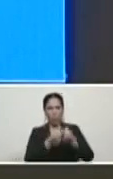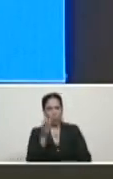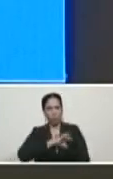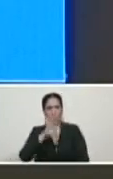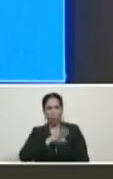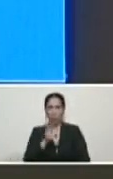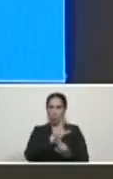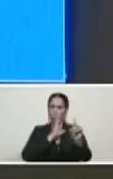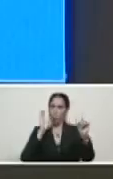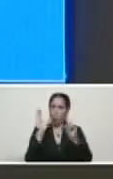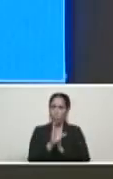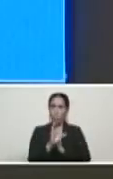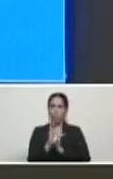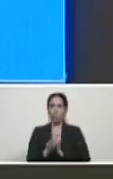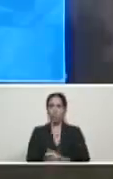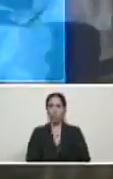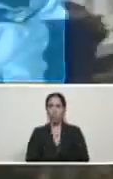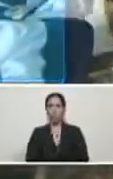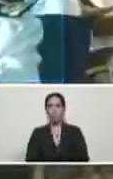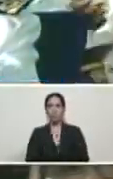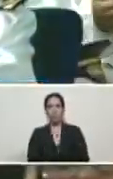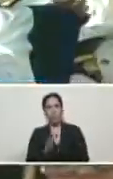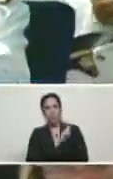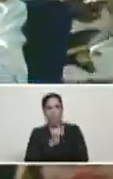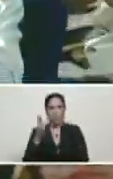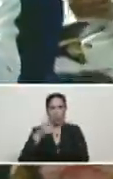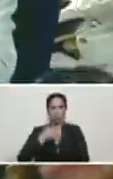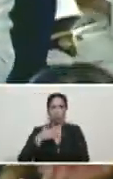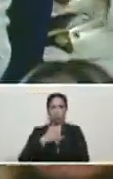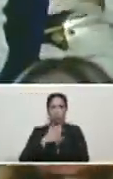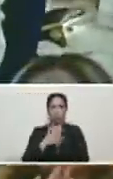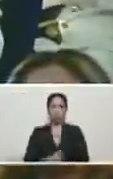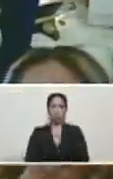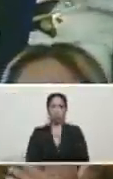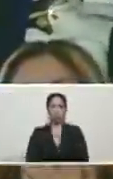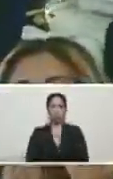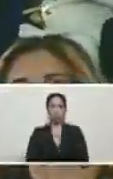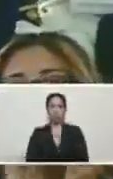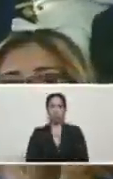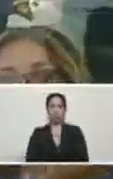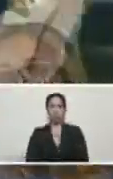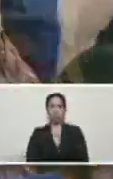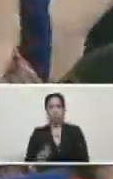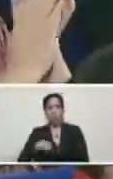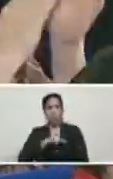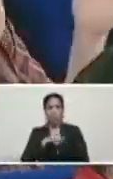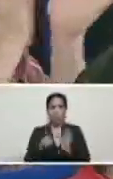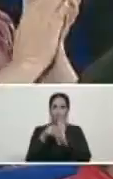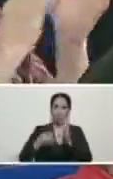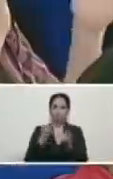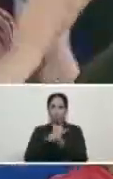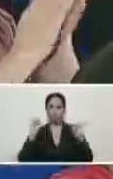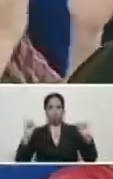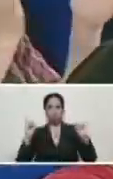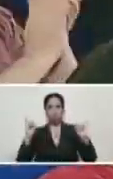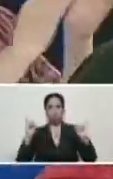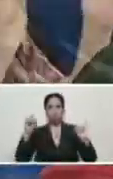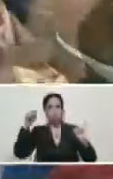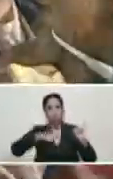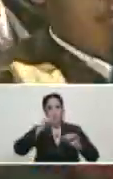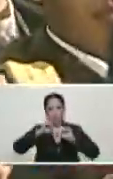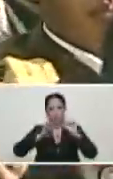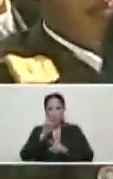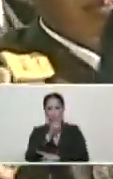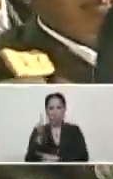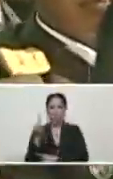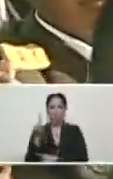social, cultural, republicano, por nuestro derecho a la independencia hoy en el siglo